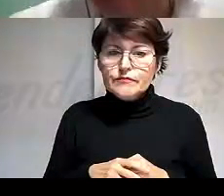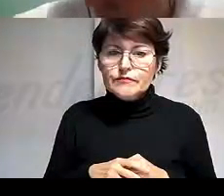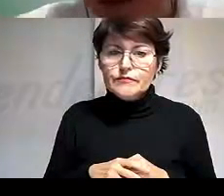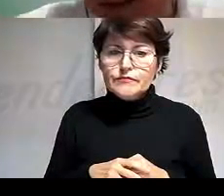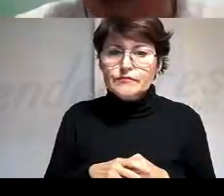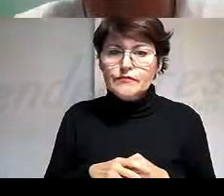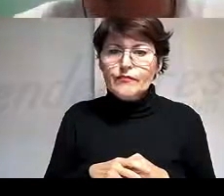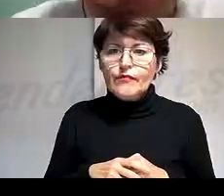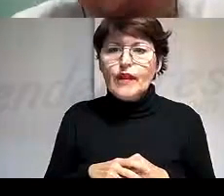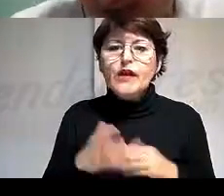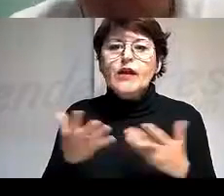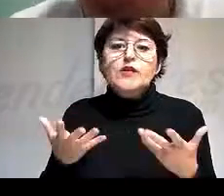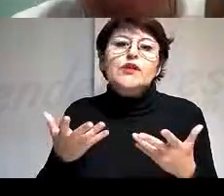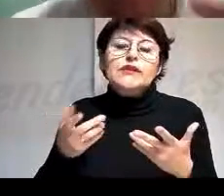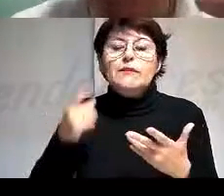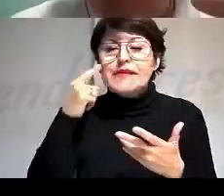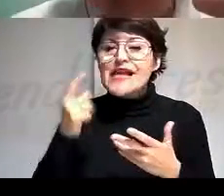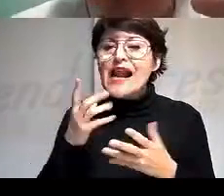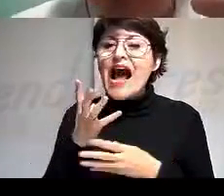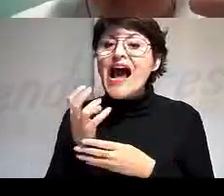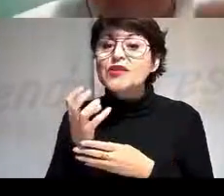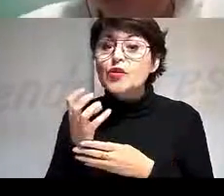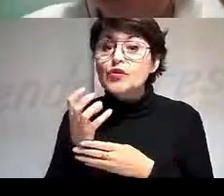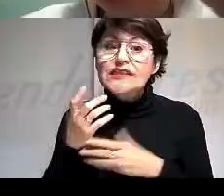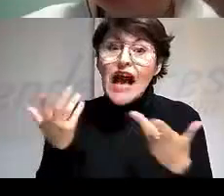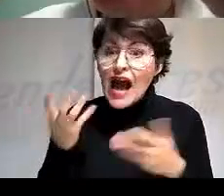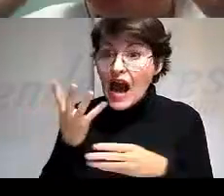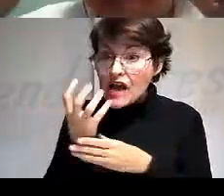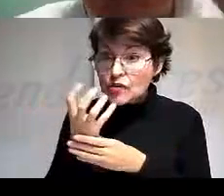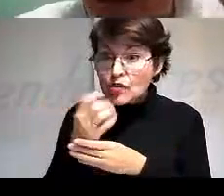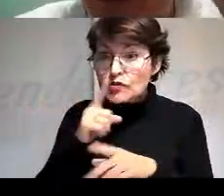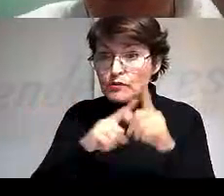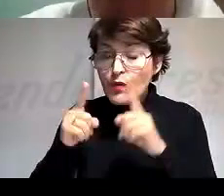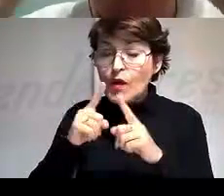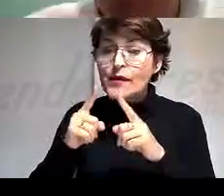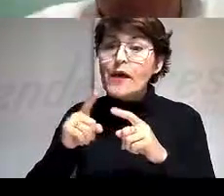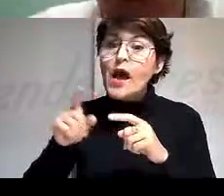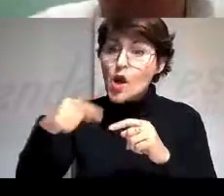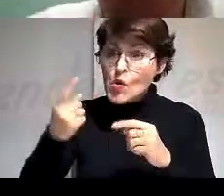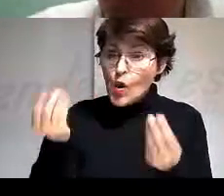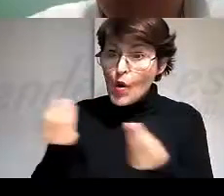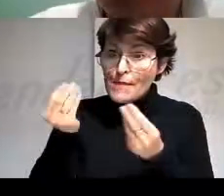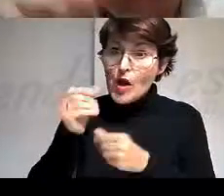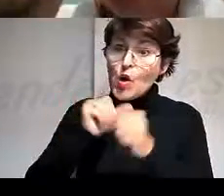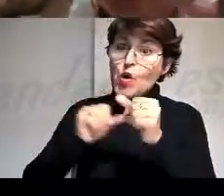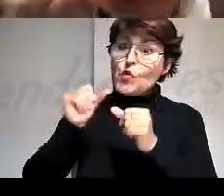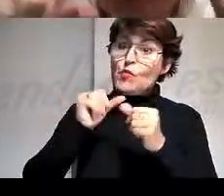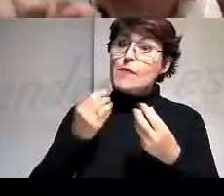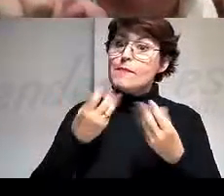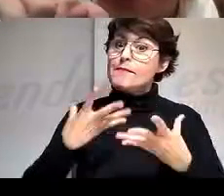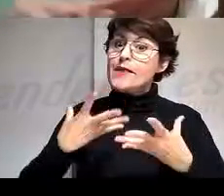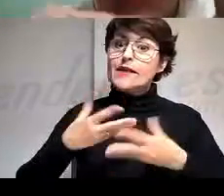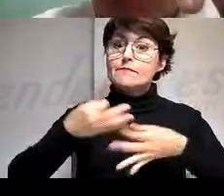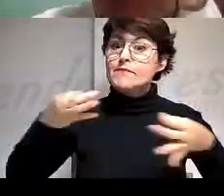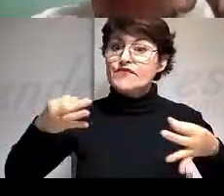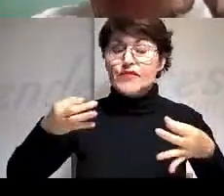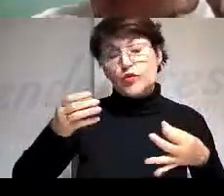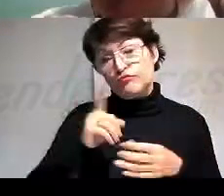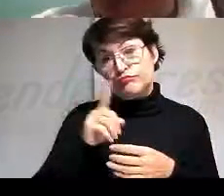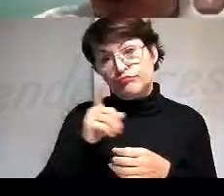artrosis se puede regenerar. No es así, pero por esa razón que os comentaba. Podemos enlentecer la progresión hacia la artrosis, pero no regenerar